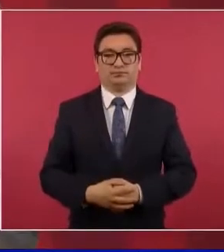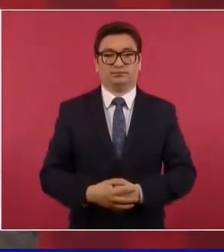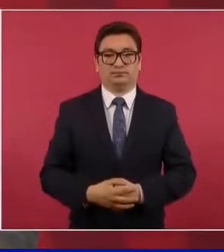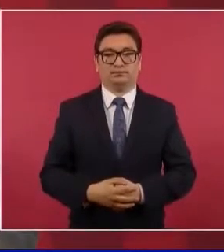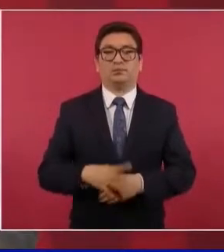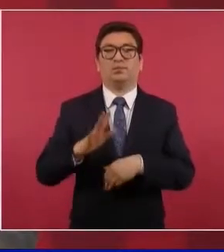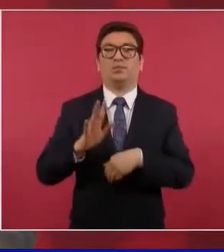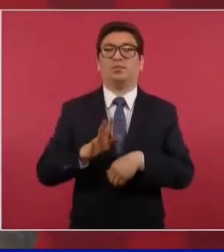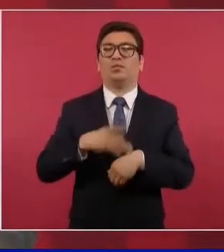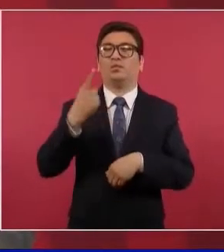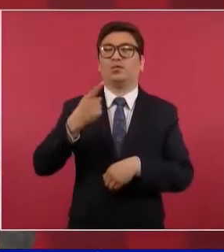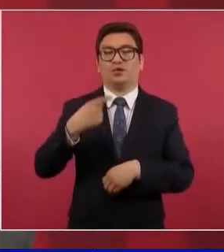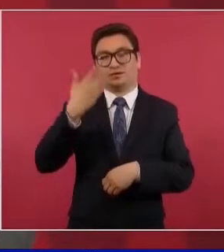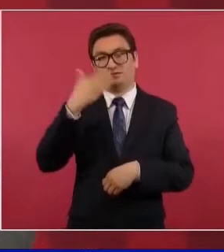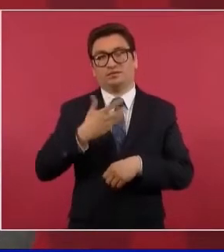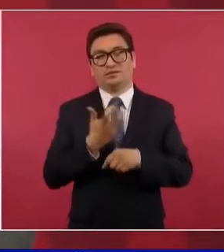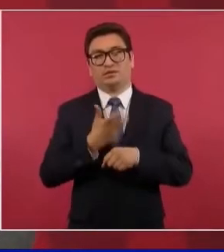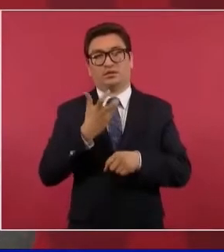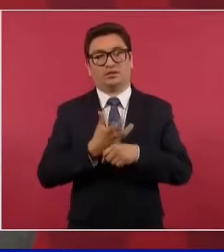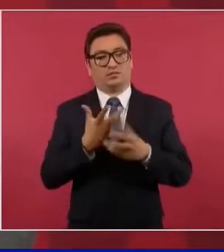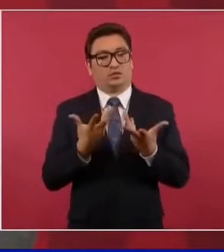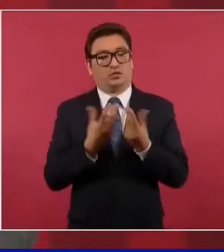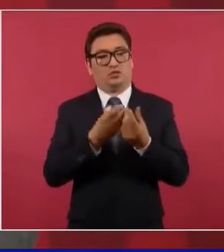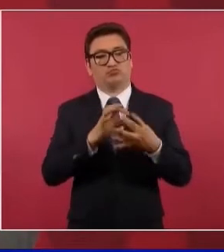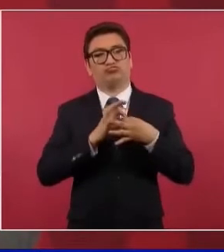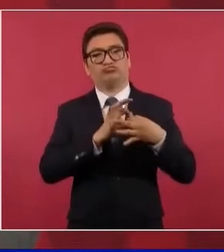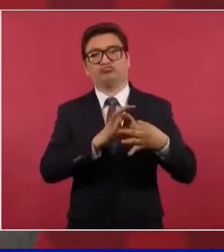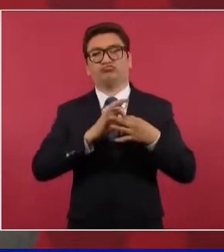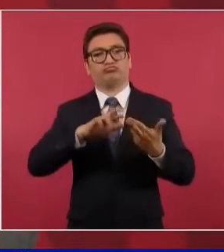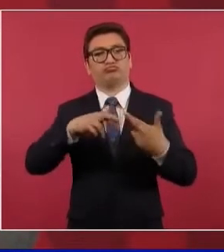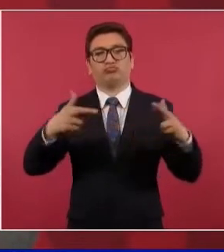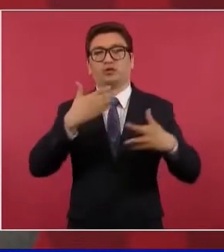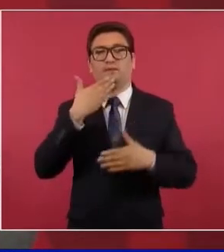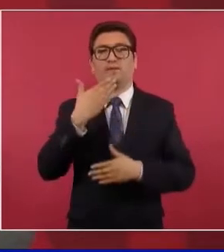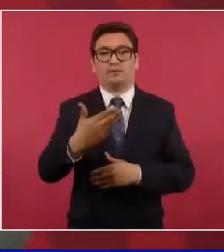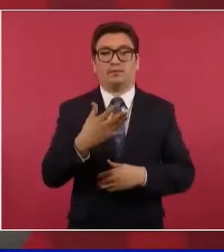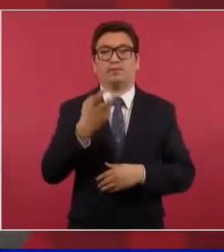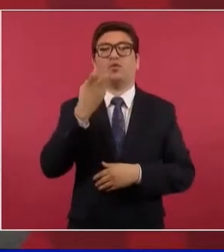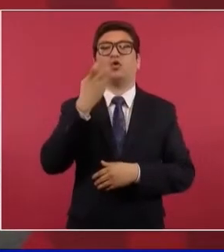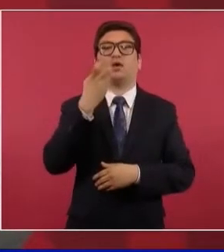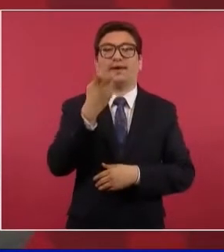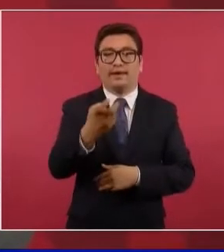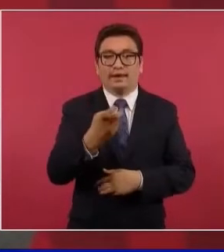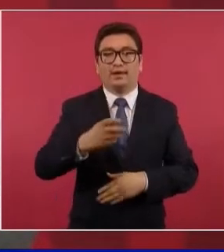porque llevamos muy buena relación con el gobierno de Estados Unidos, porque así conviene